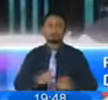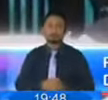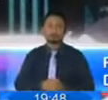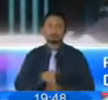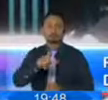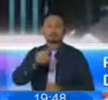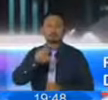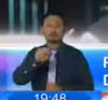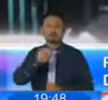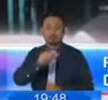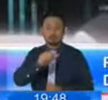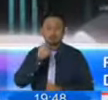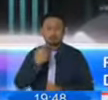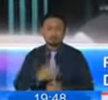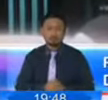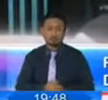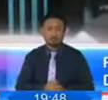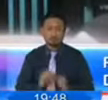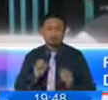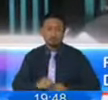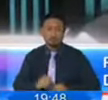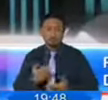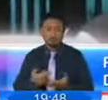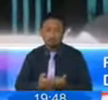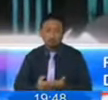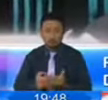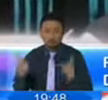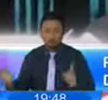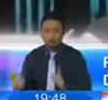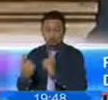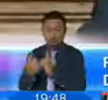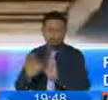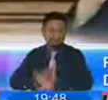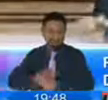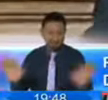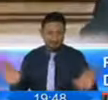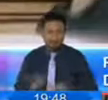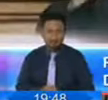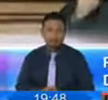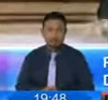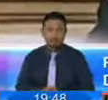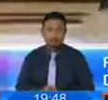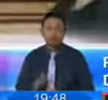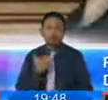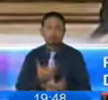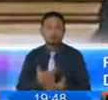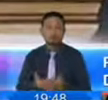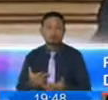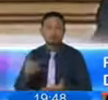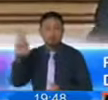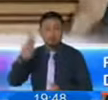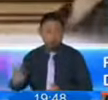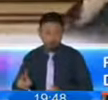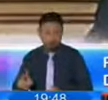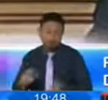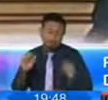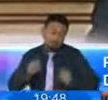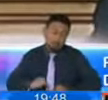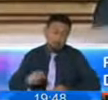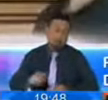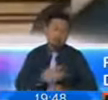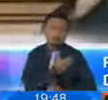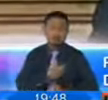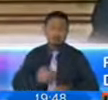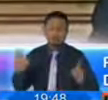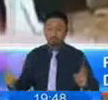Luna dijo que se descarta la posibilidad de una reunión entre los mandatarios. Encuentro propuesto por el jefe de Estado de Venezuela, Nicolás Maduro, en el que